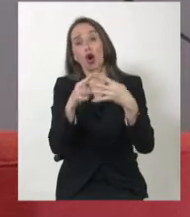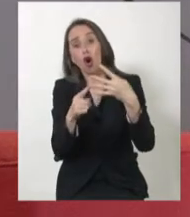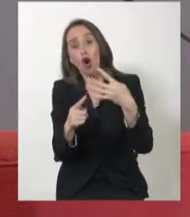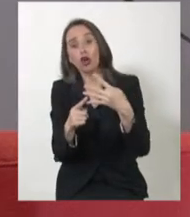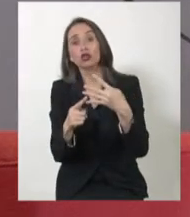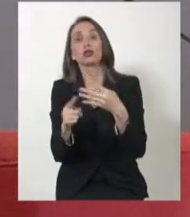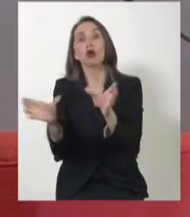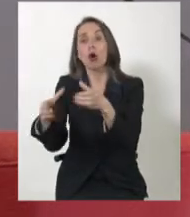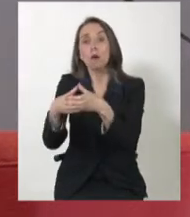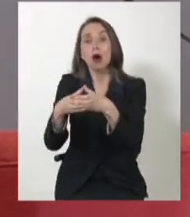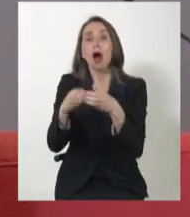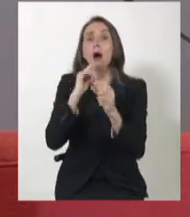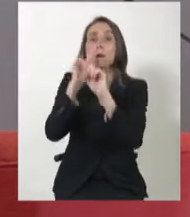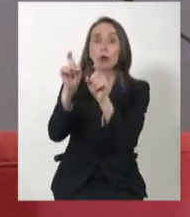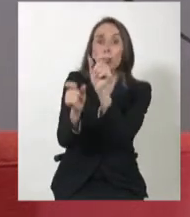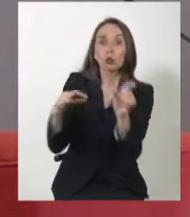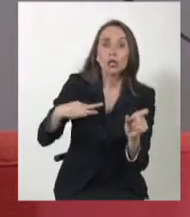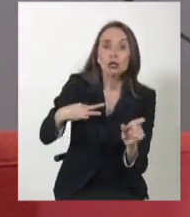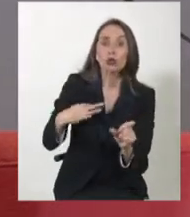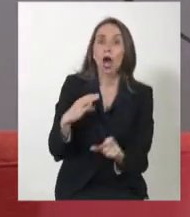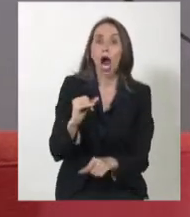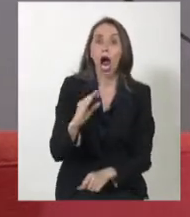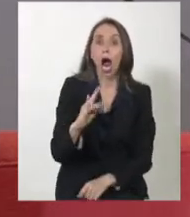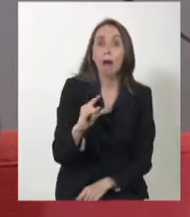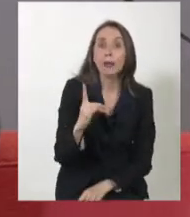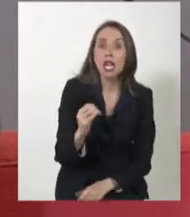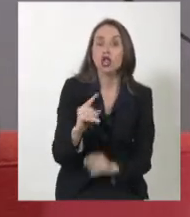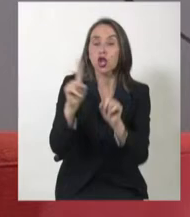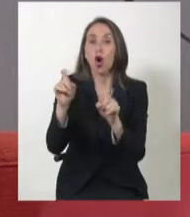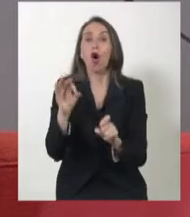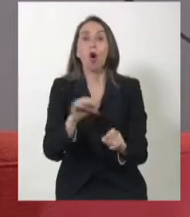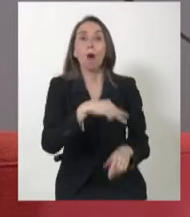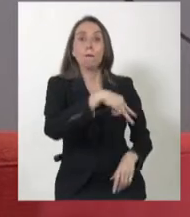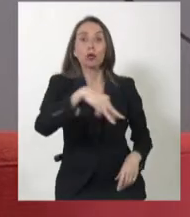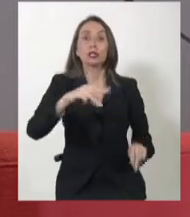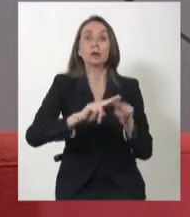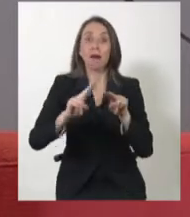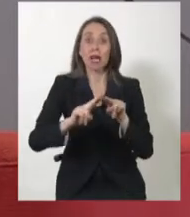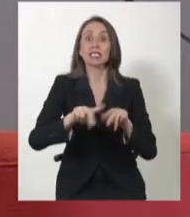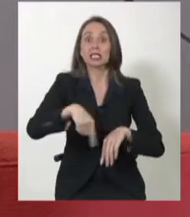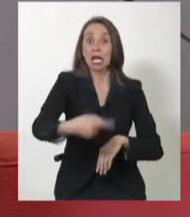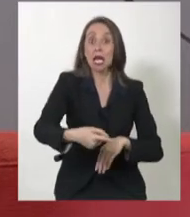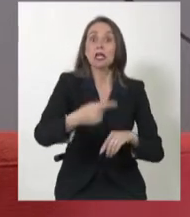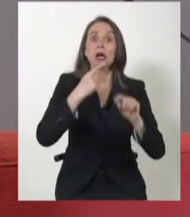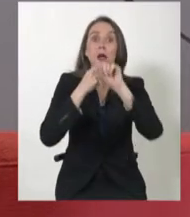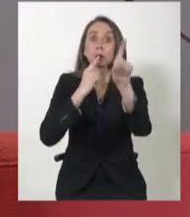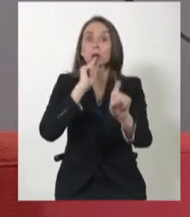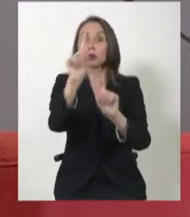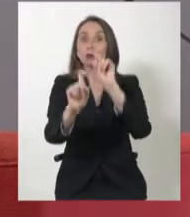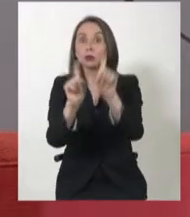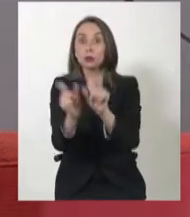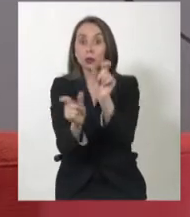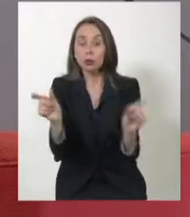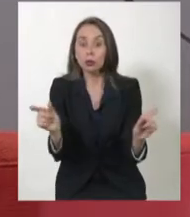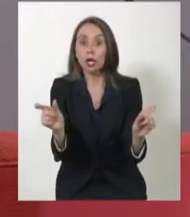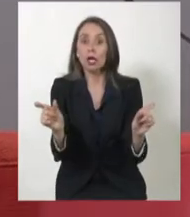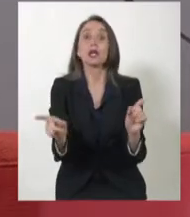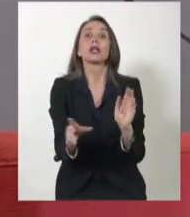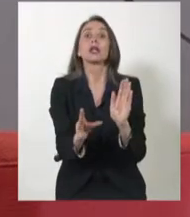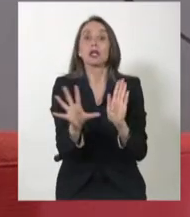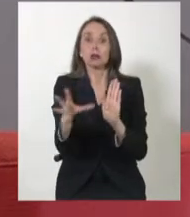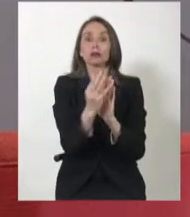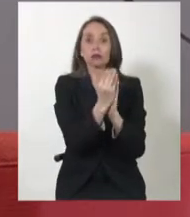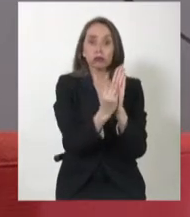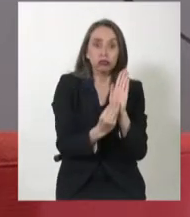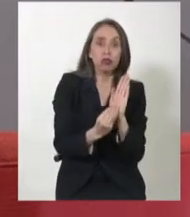otros cabildos, los que se están haciendo ahora, la consulta que se va a hacer por los municipios y que va a tener que incorporar mecanismos